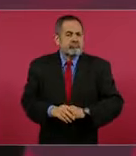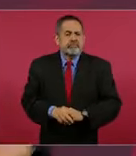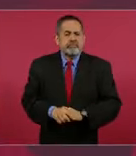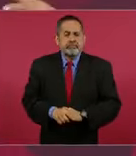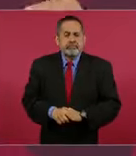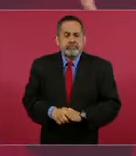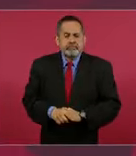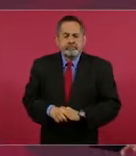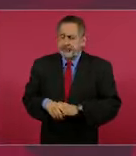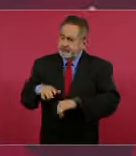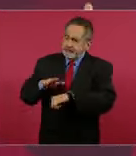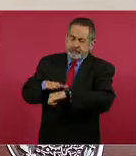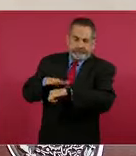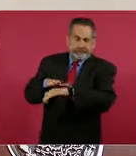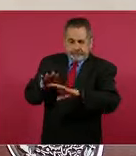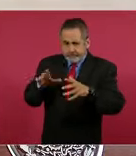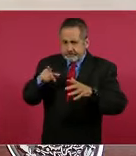y llamando